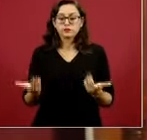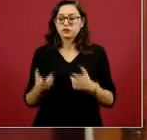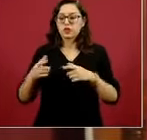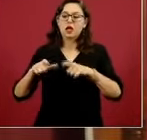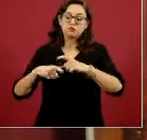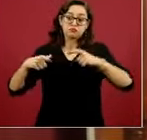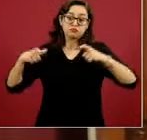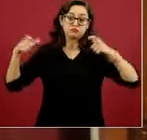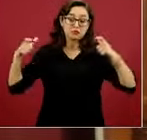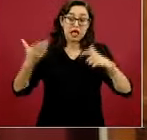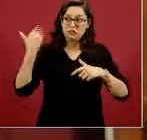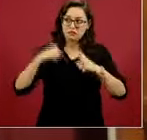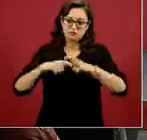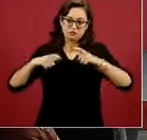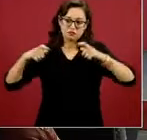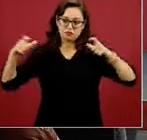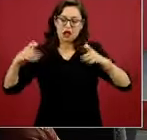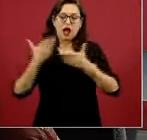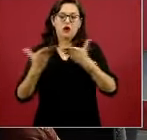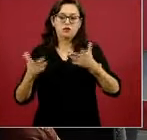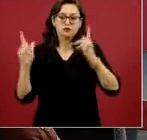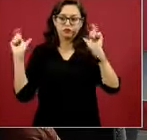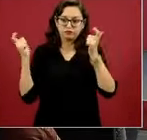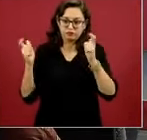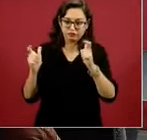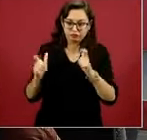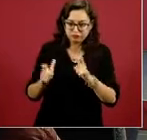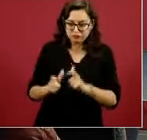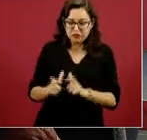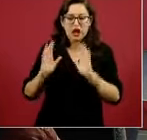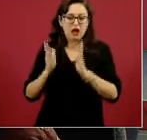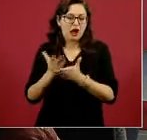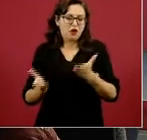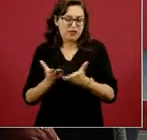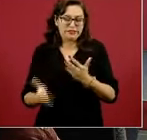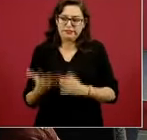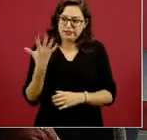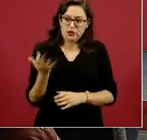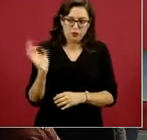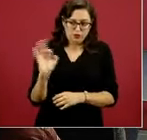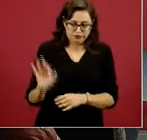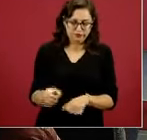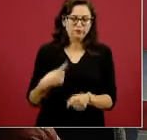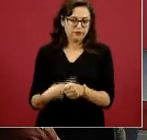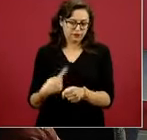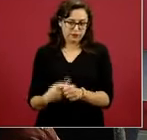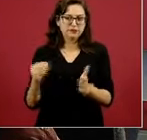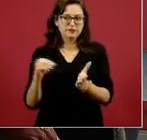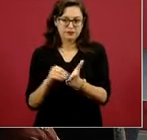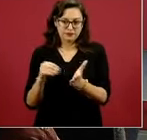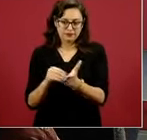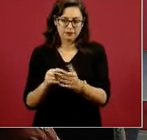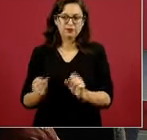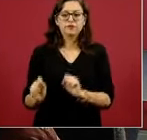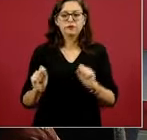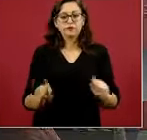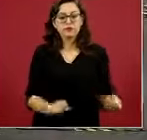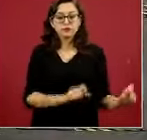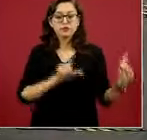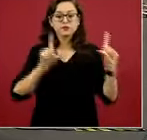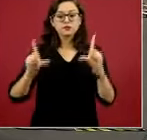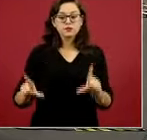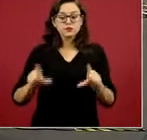5% de estimación. La siguiente, por favor. En la siguiente gráfica también, ya que